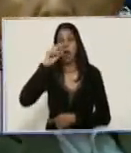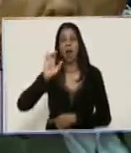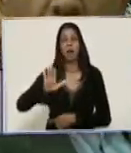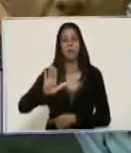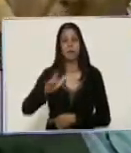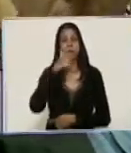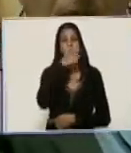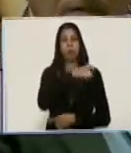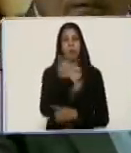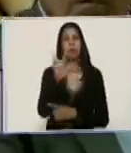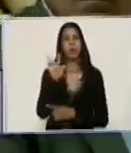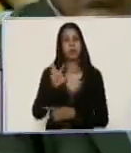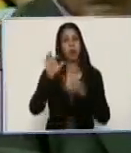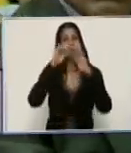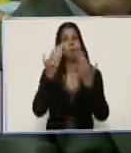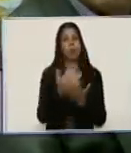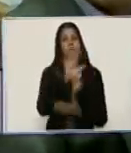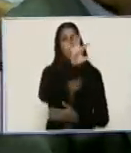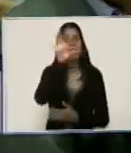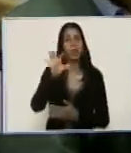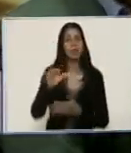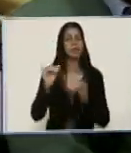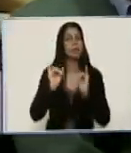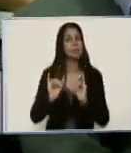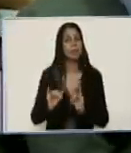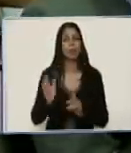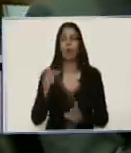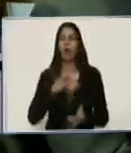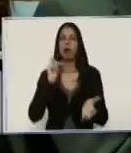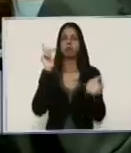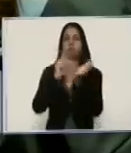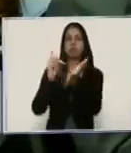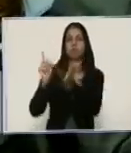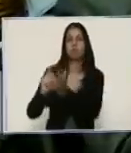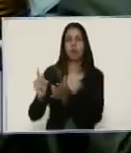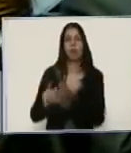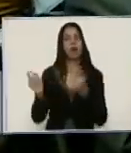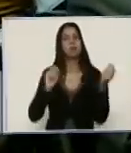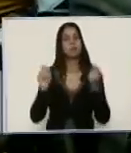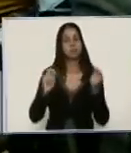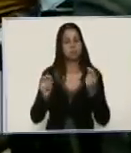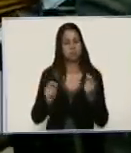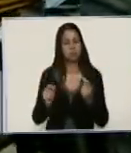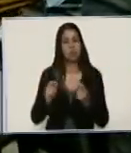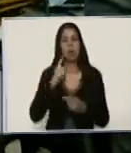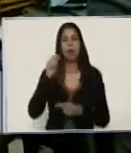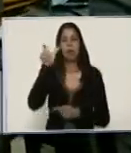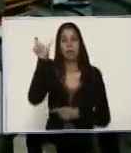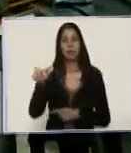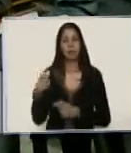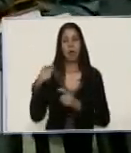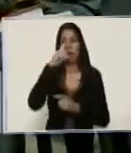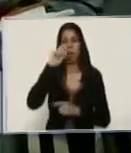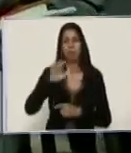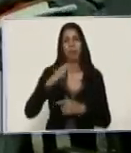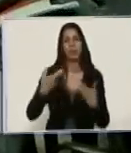del mundo. Y debemos darlo en las distintas trincheras, dar ese debate que se ha convertido en una amenaza para la paz y la seguridad de las